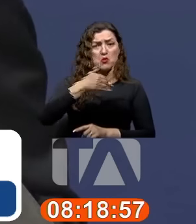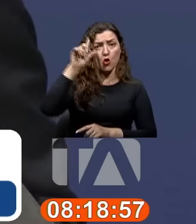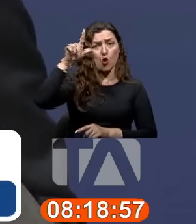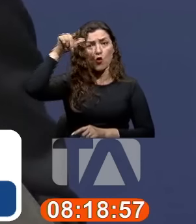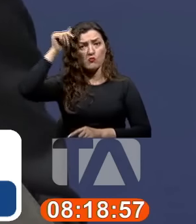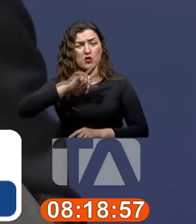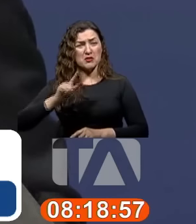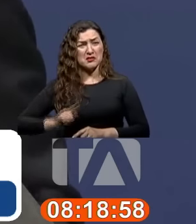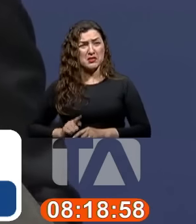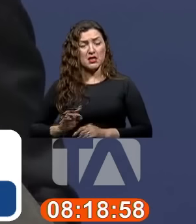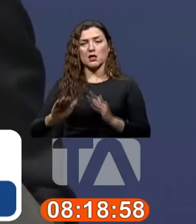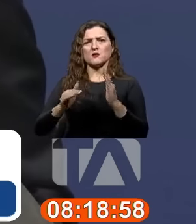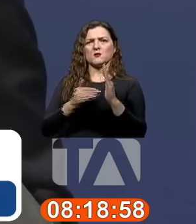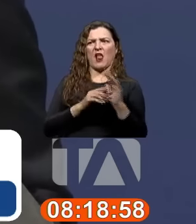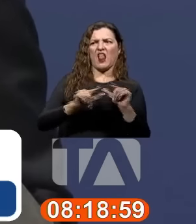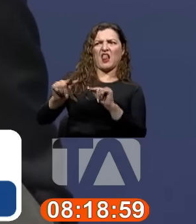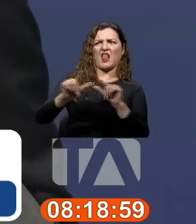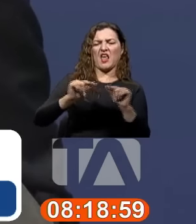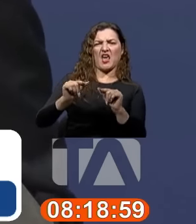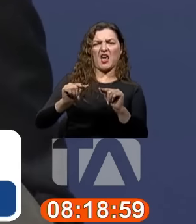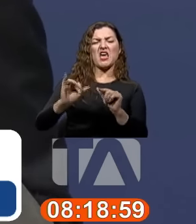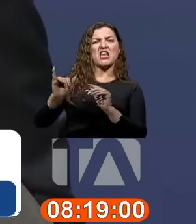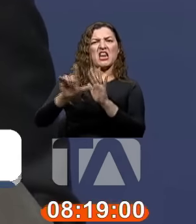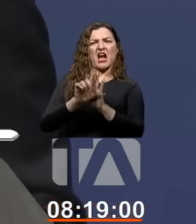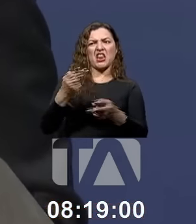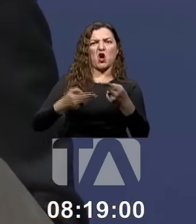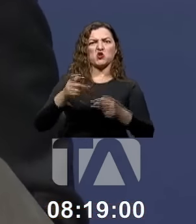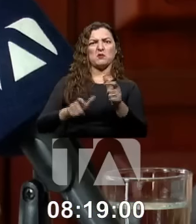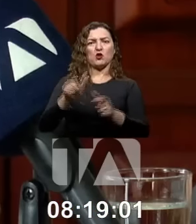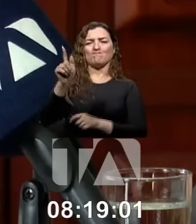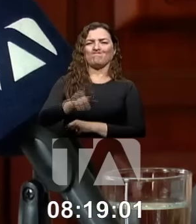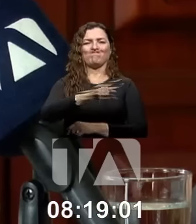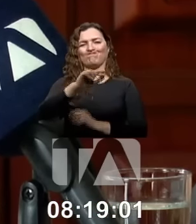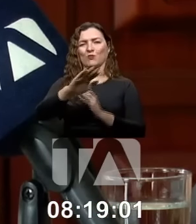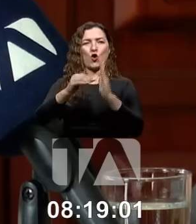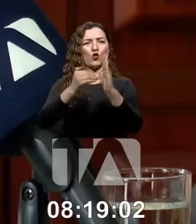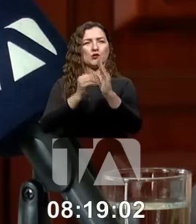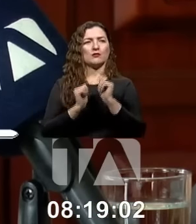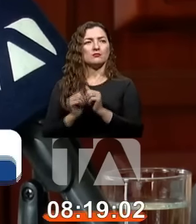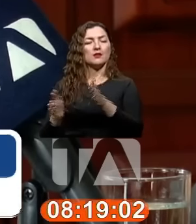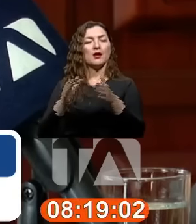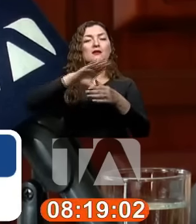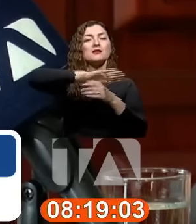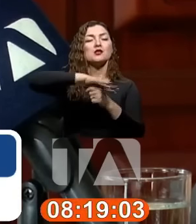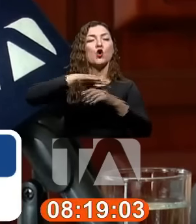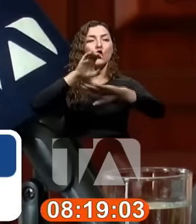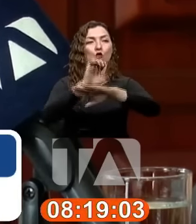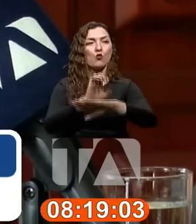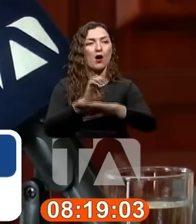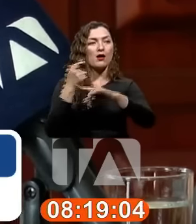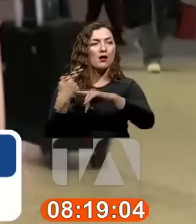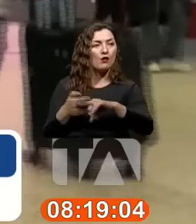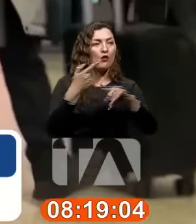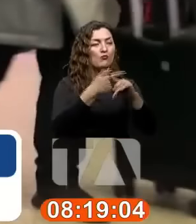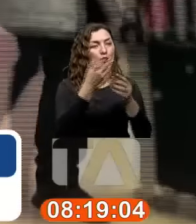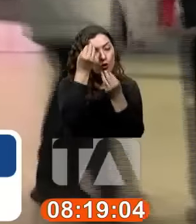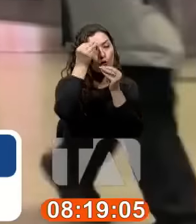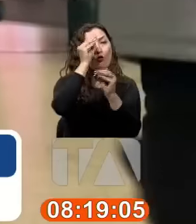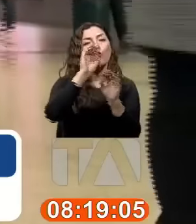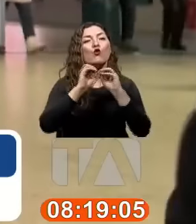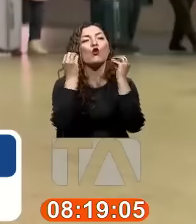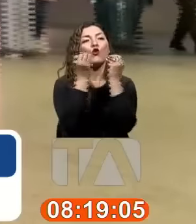opone firmemente a cualquier forma de actividades de tráfico de personas. Según la Cancillería ecuatoriana, existen ya varios informes de